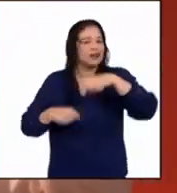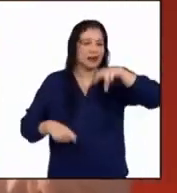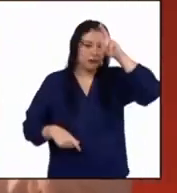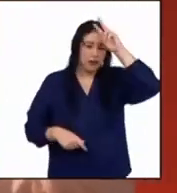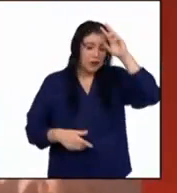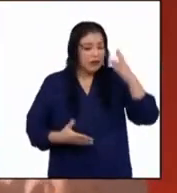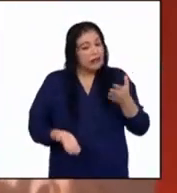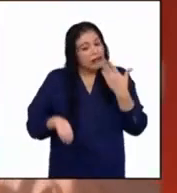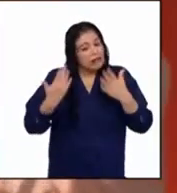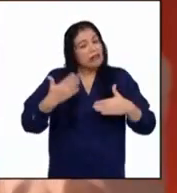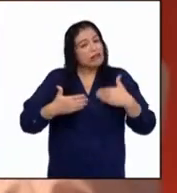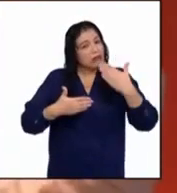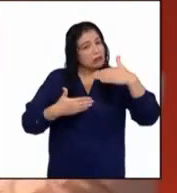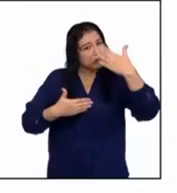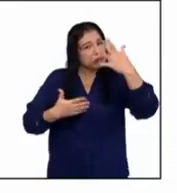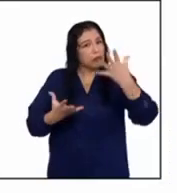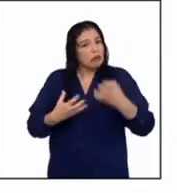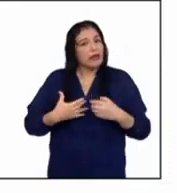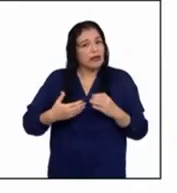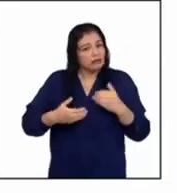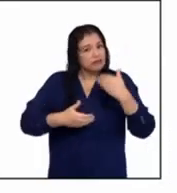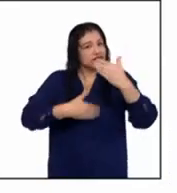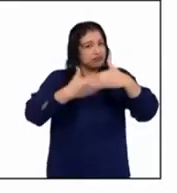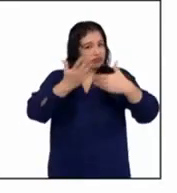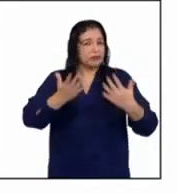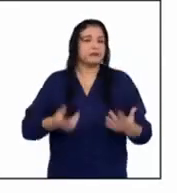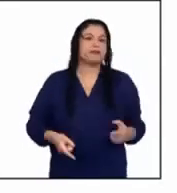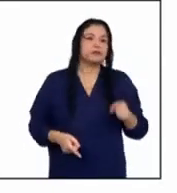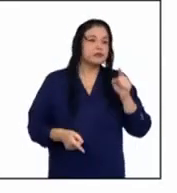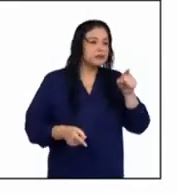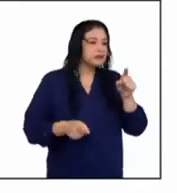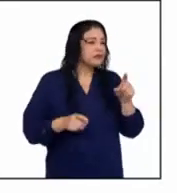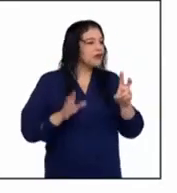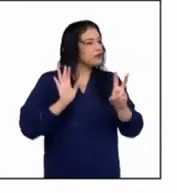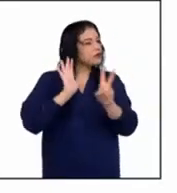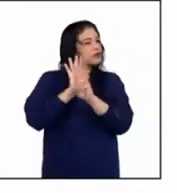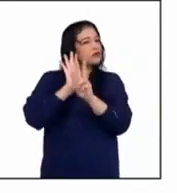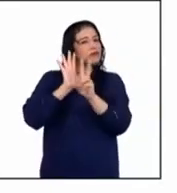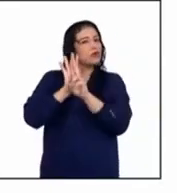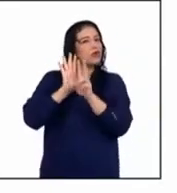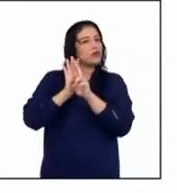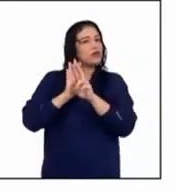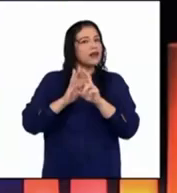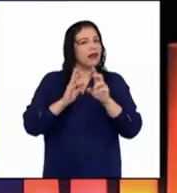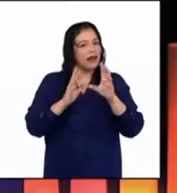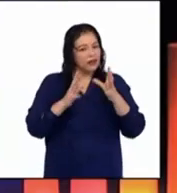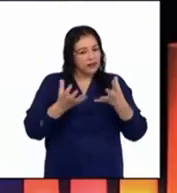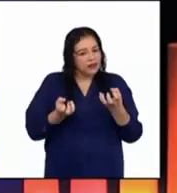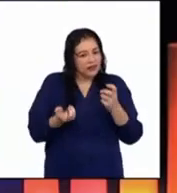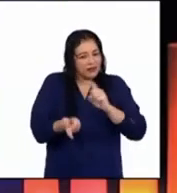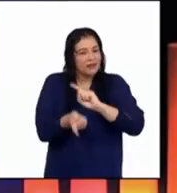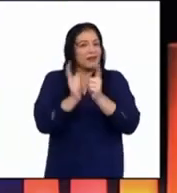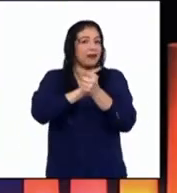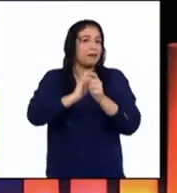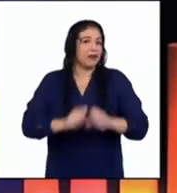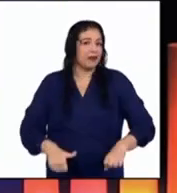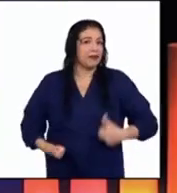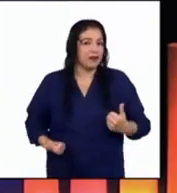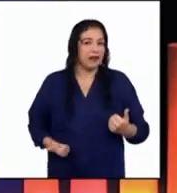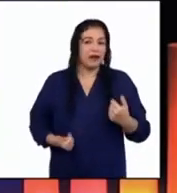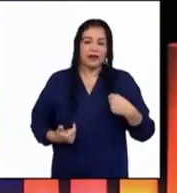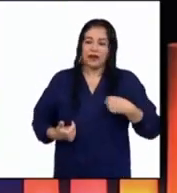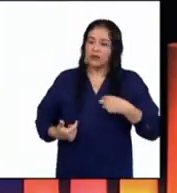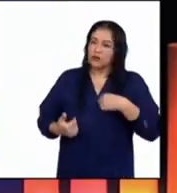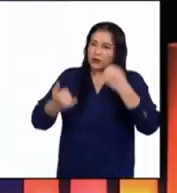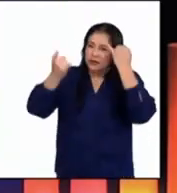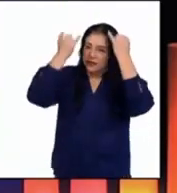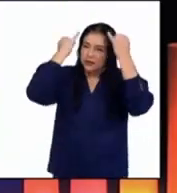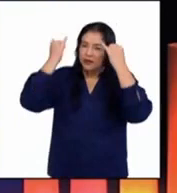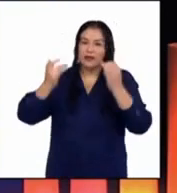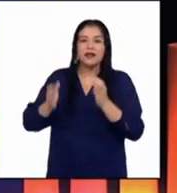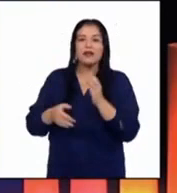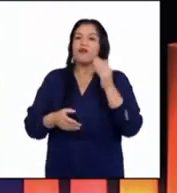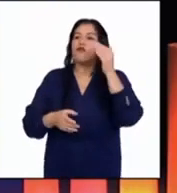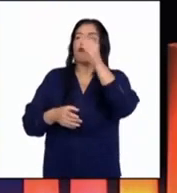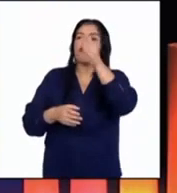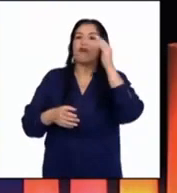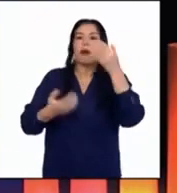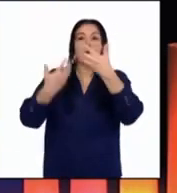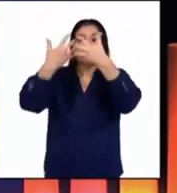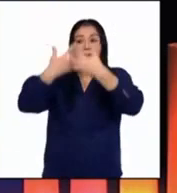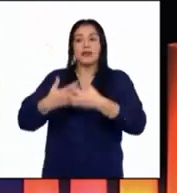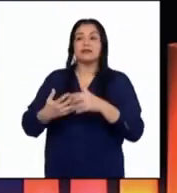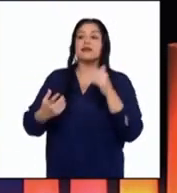darán los pasos que les provoque dar. Esto es el voluntariado transformador. Con estas ideas fuimos y conversamos con las empresas con las